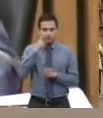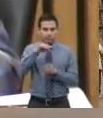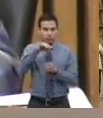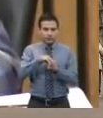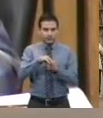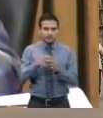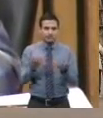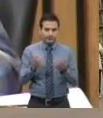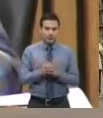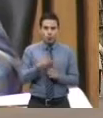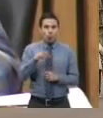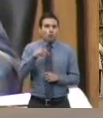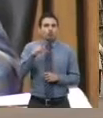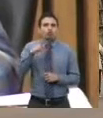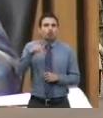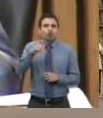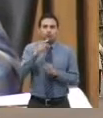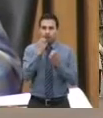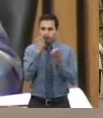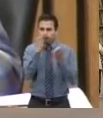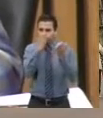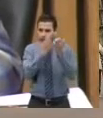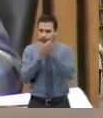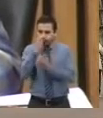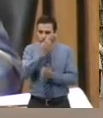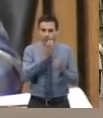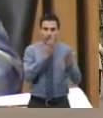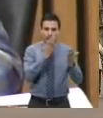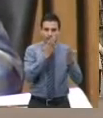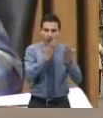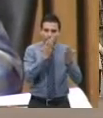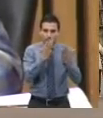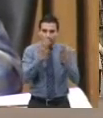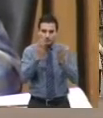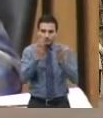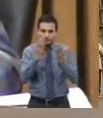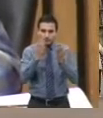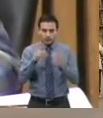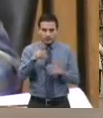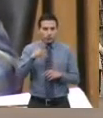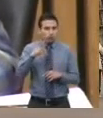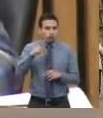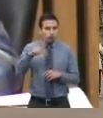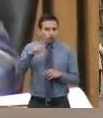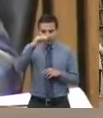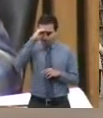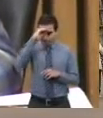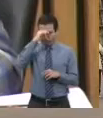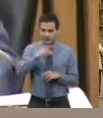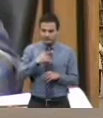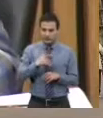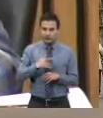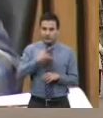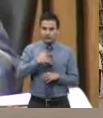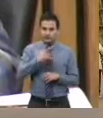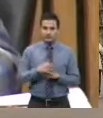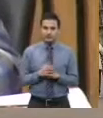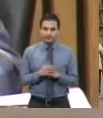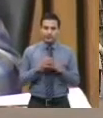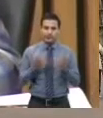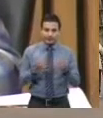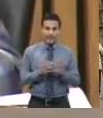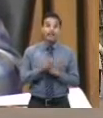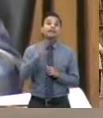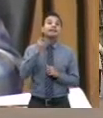haciendo una valoración y confrontación de la oferta política que se presenta en los respectivos comicios, para lo cual el legislador